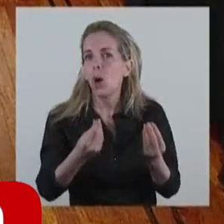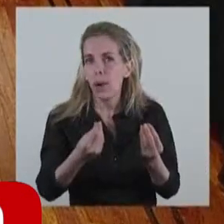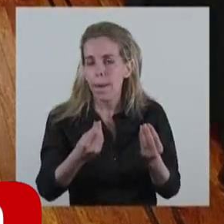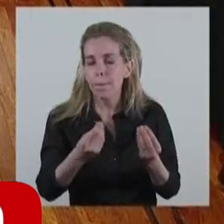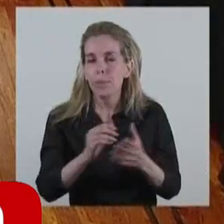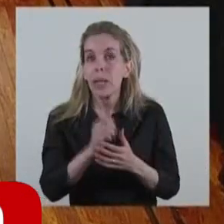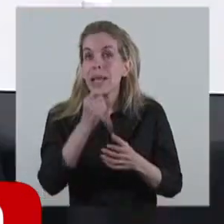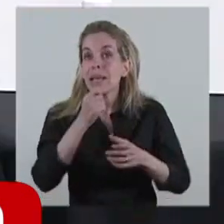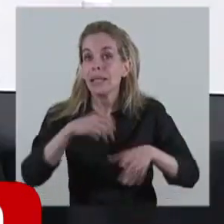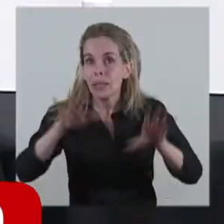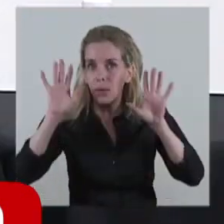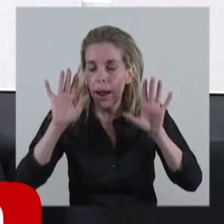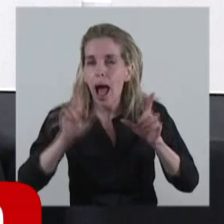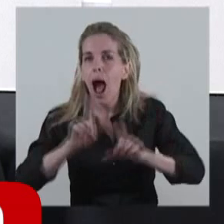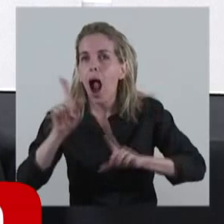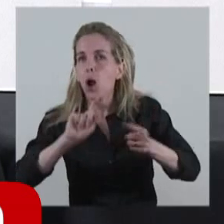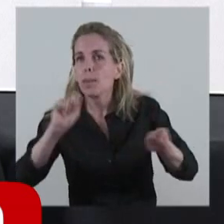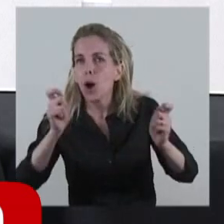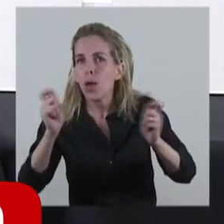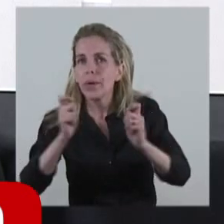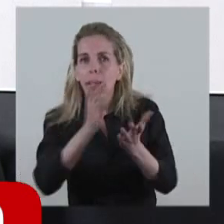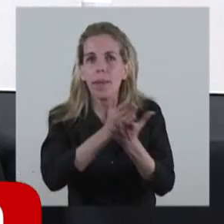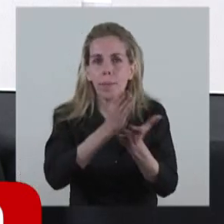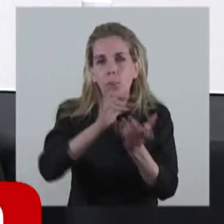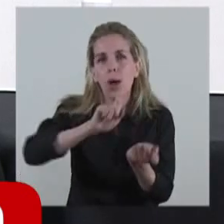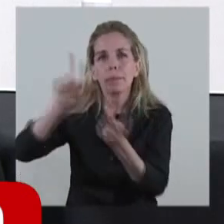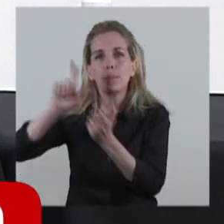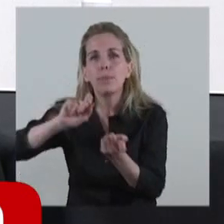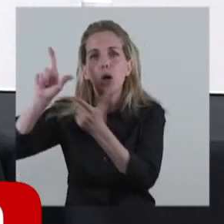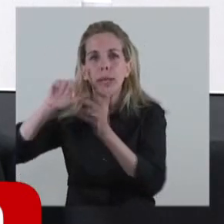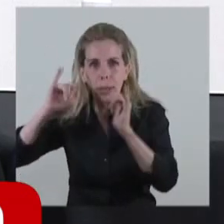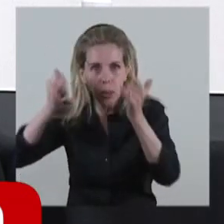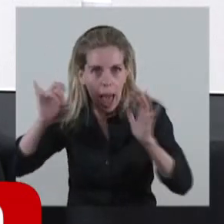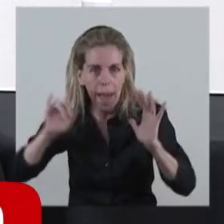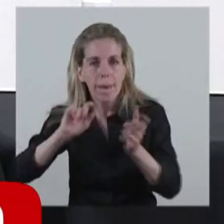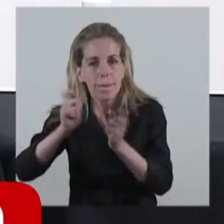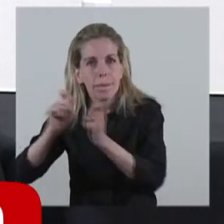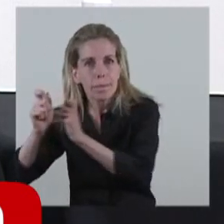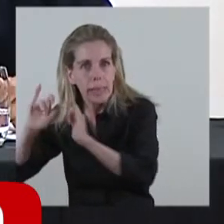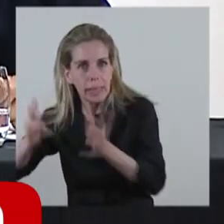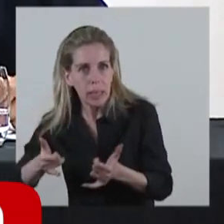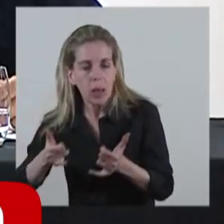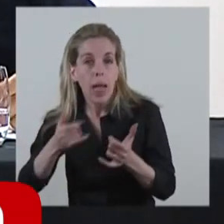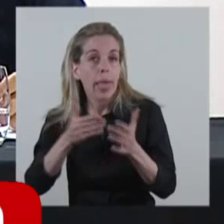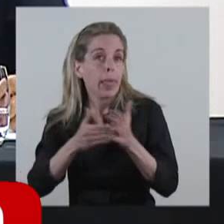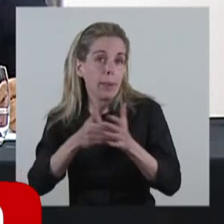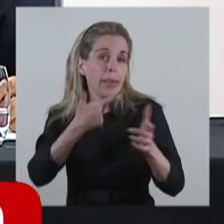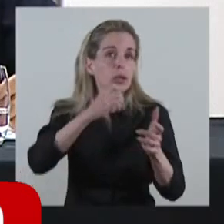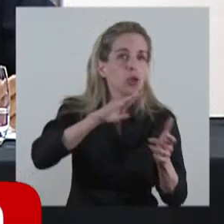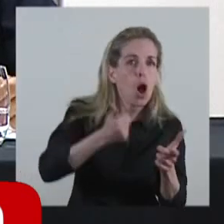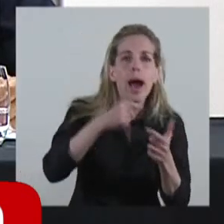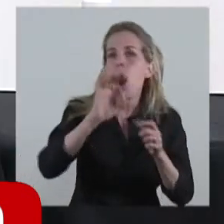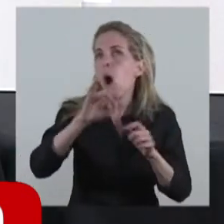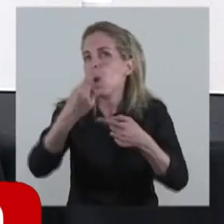en el caso de que hubiera una modificación de los derechos de exportación en un determinado cultivo, que se